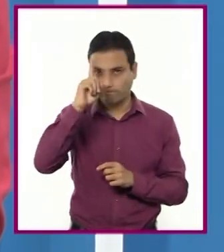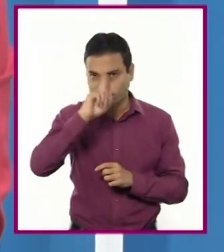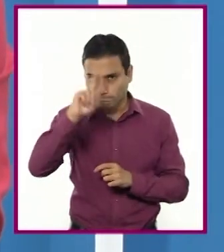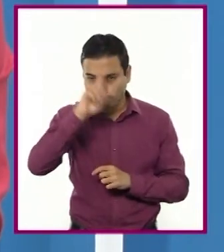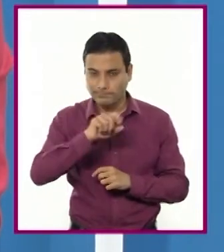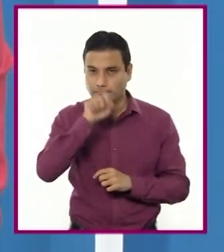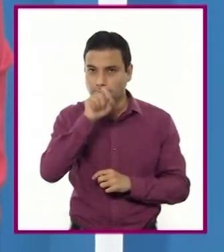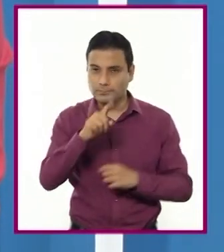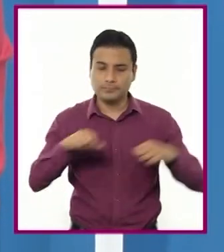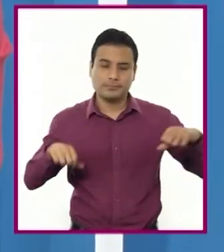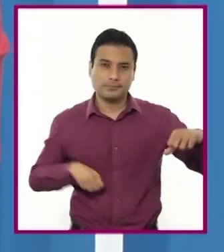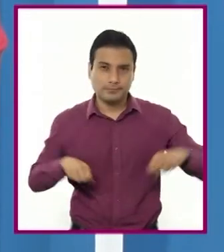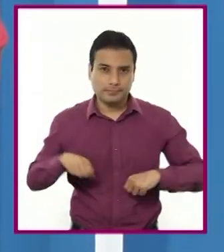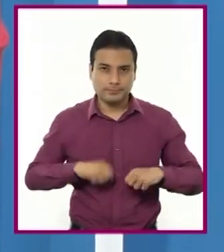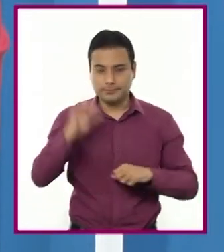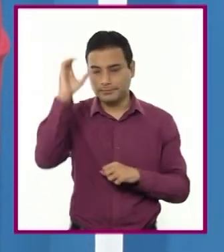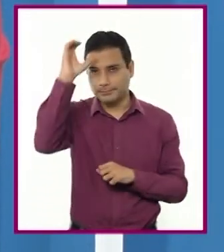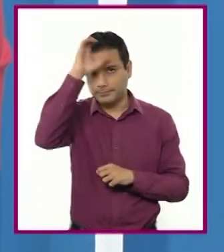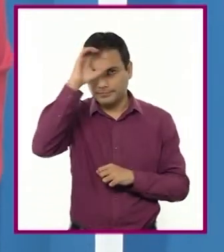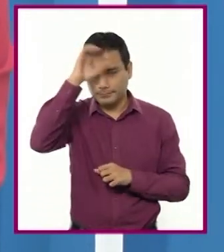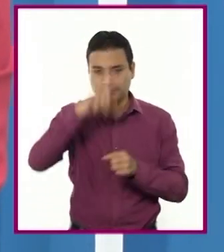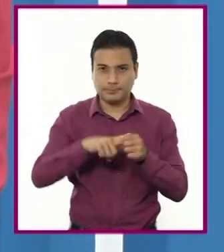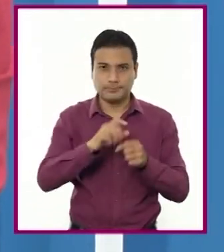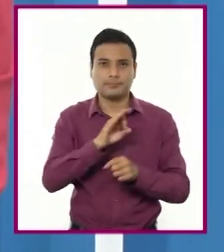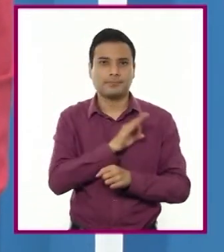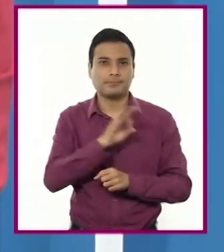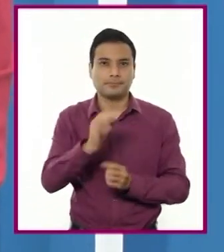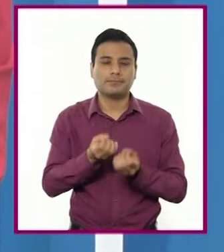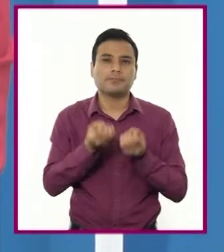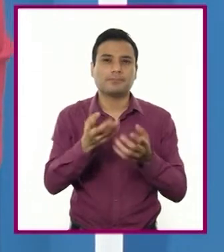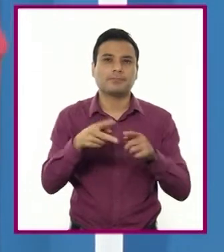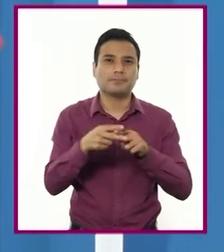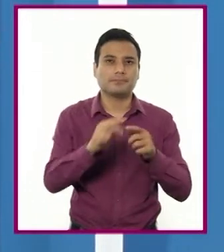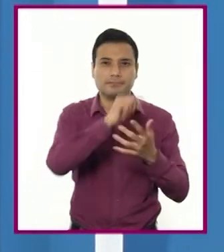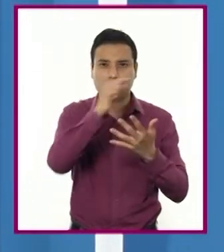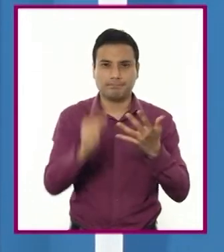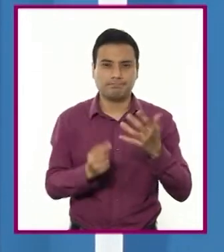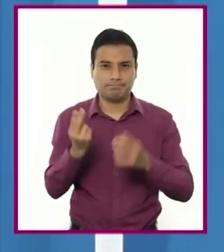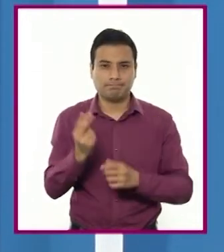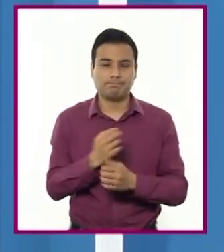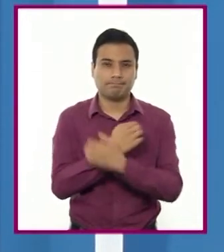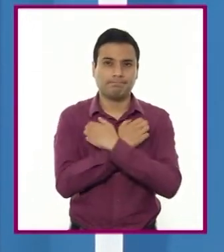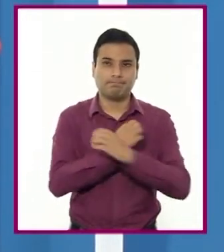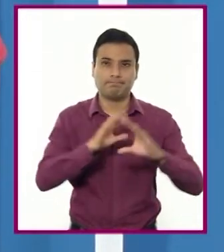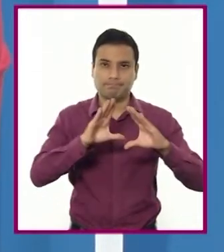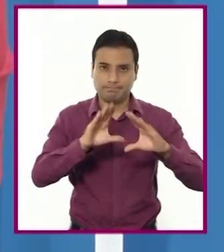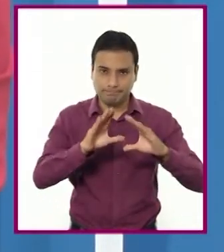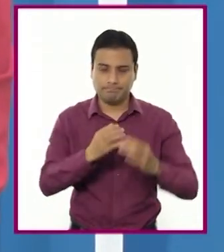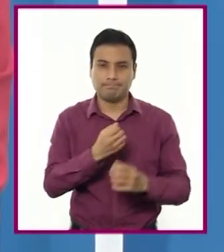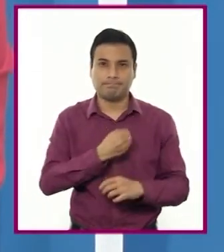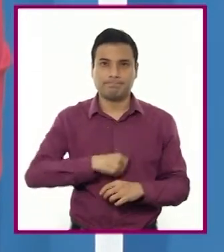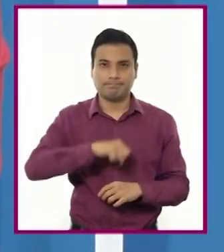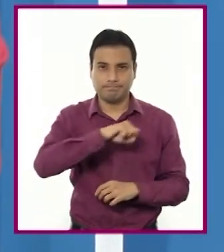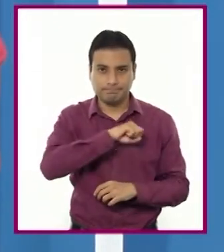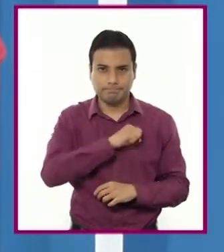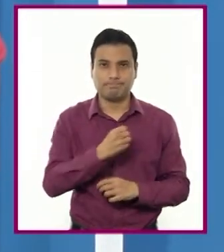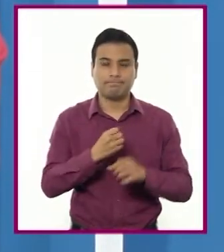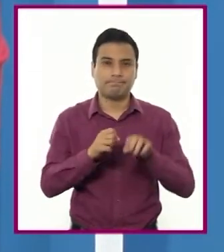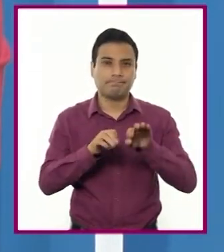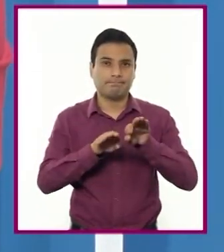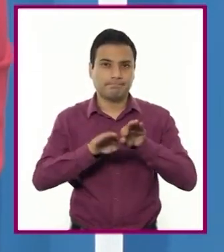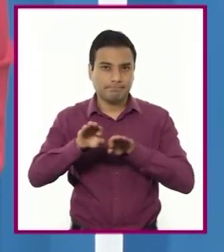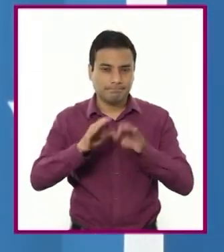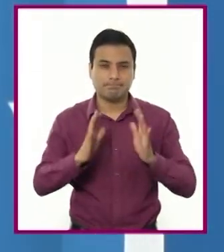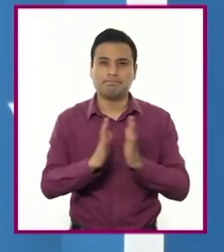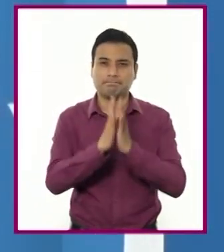de actividades culturales para otorgarles las herramientas necesarias en educación, salud, empleo y